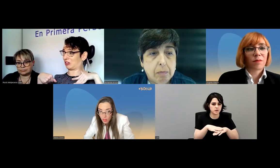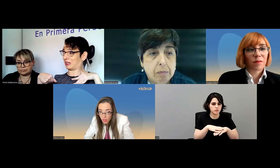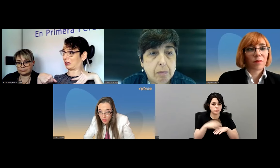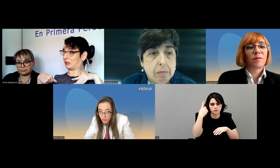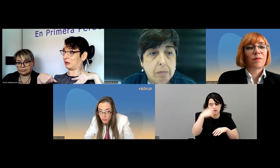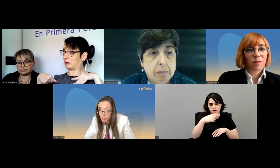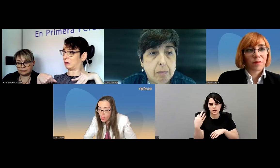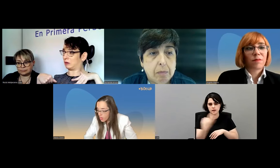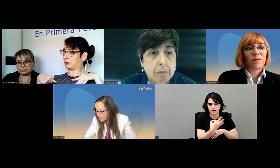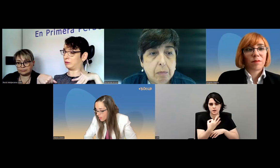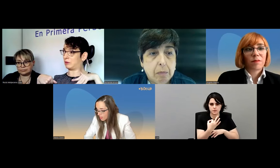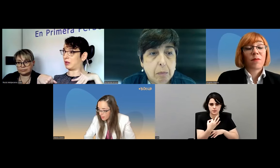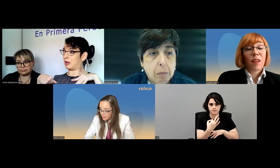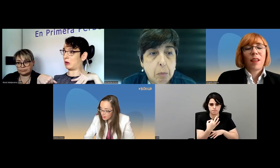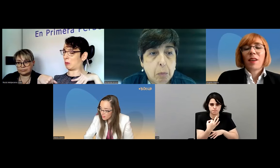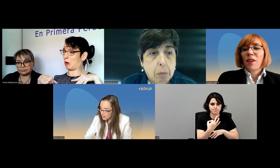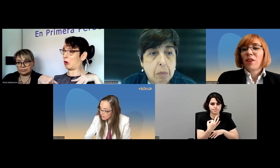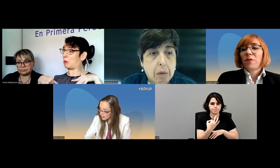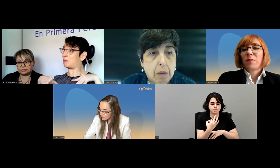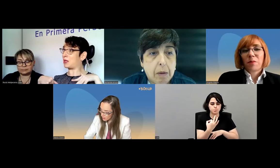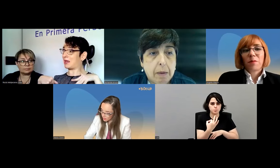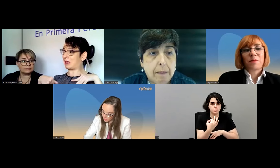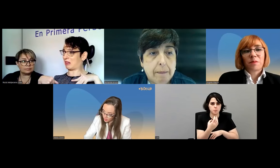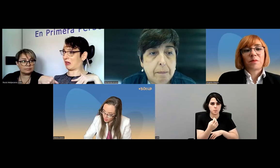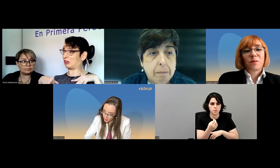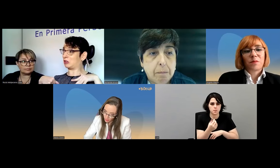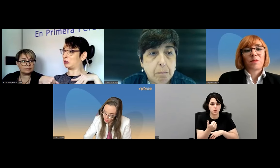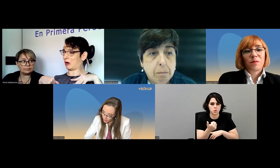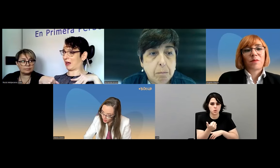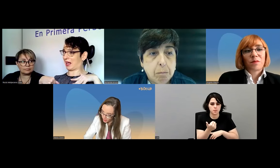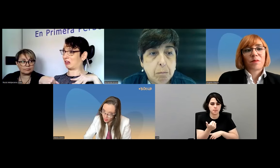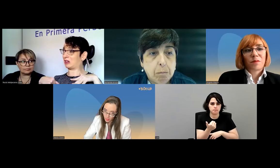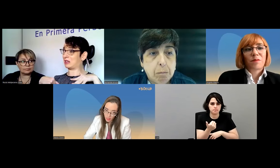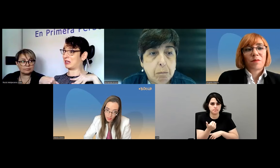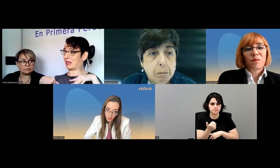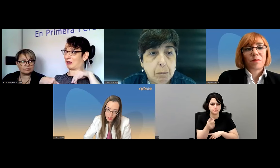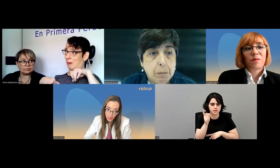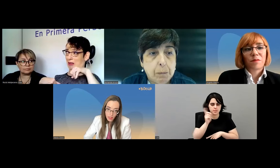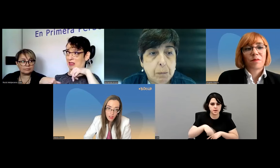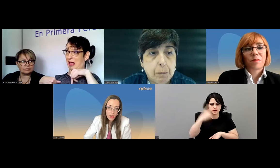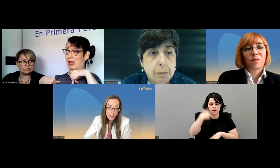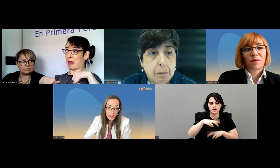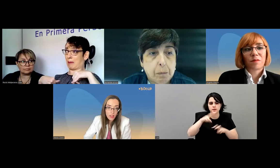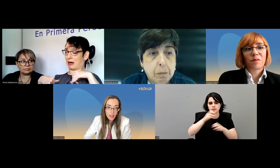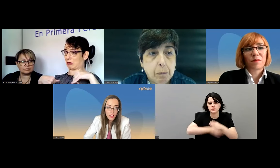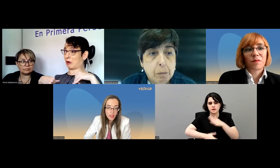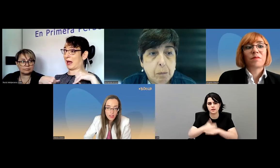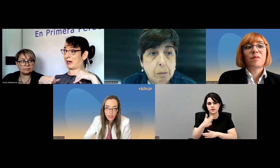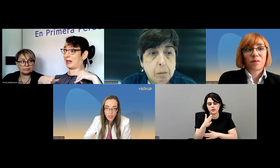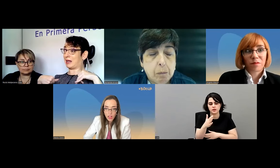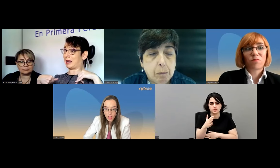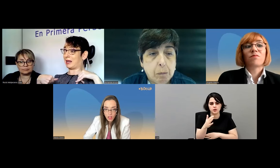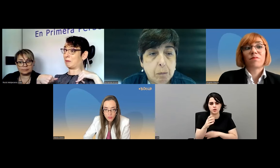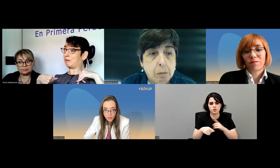el asistente. Y un poco quizás lo que es la discapacidad, para no